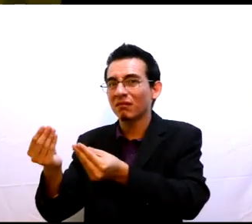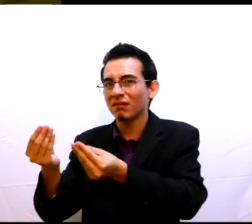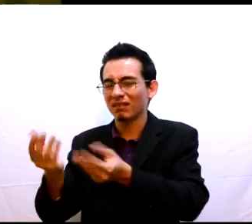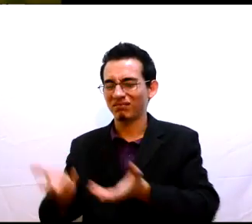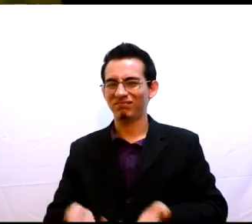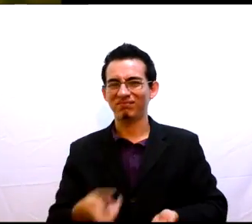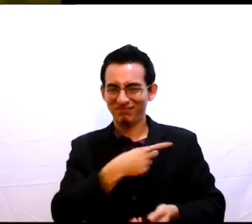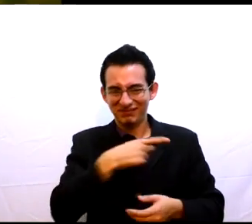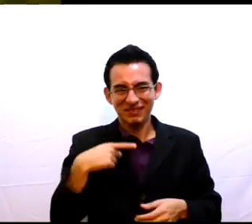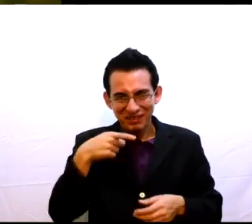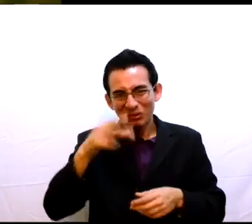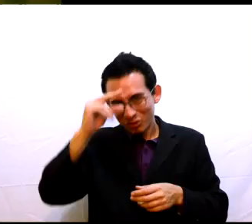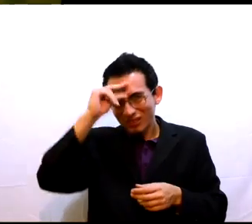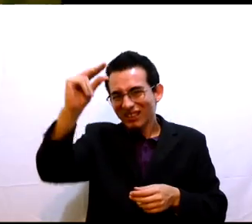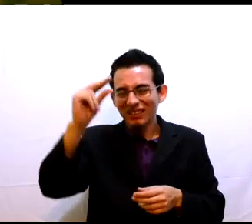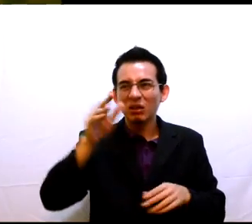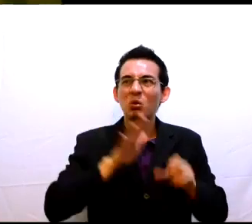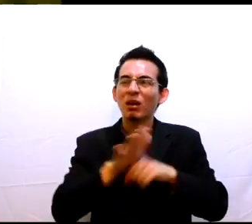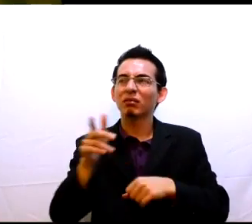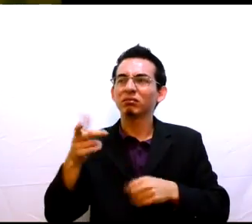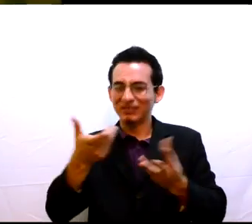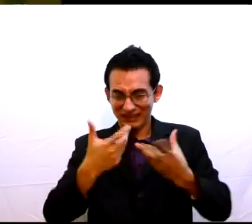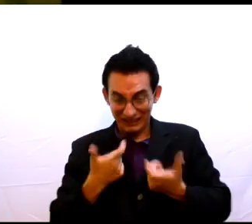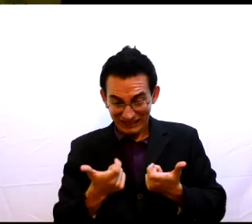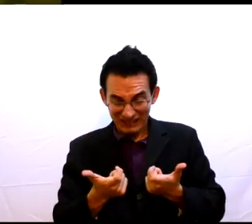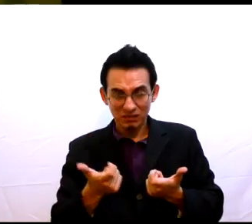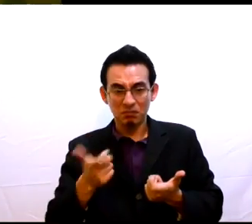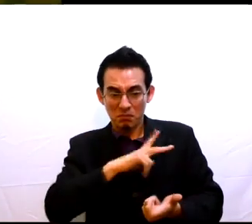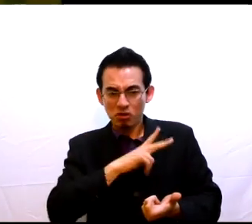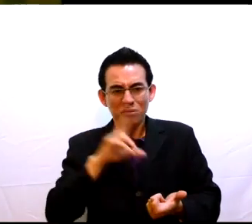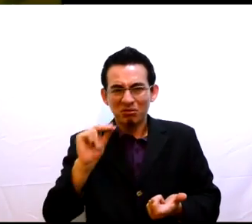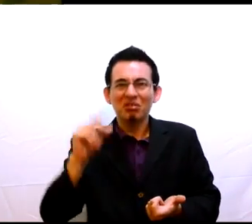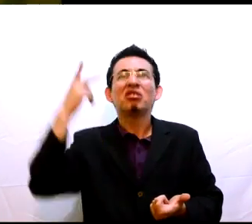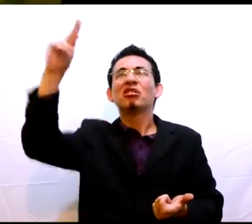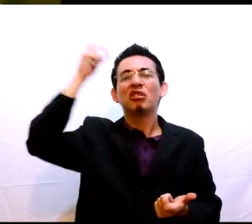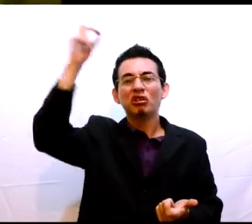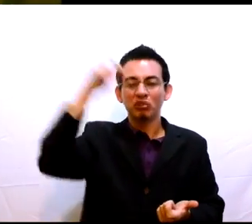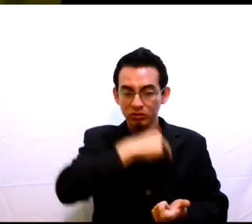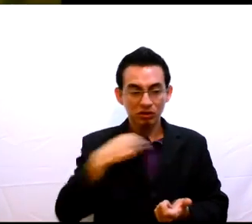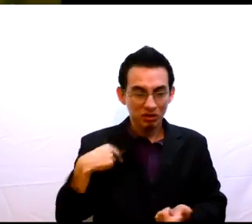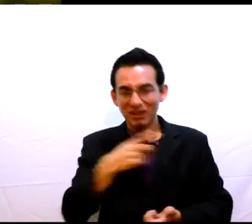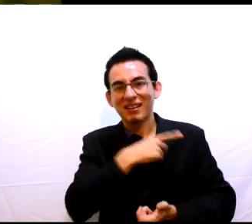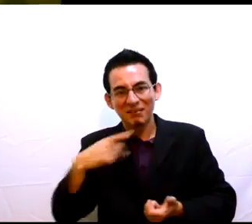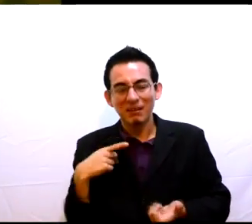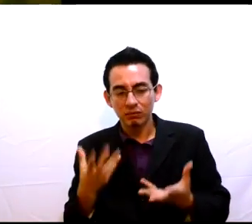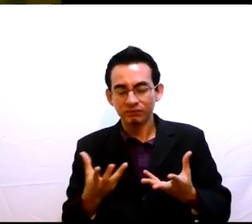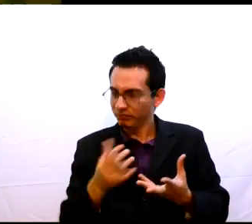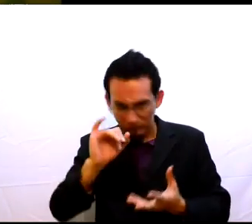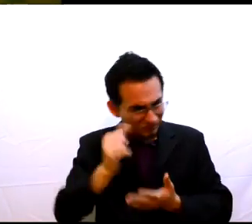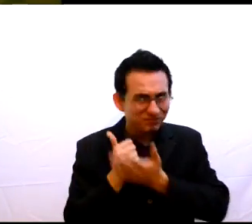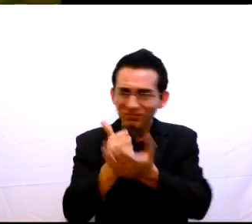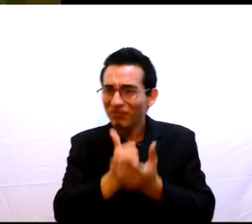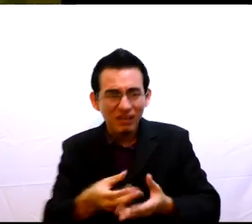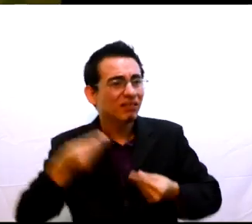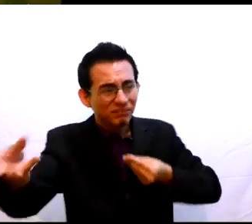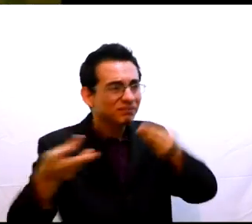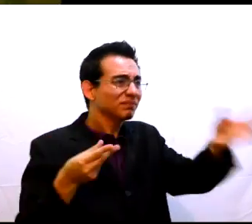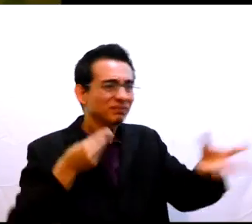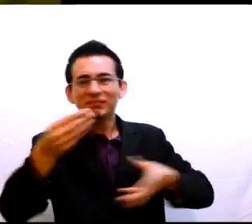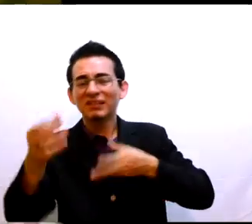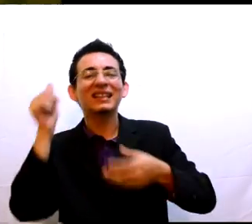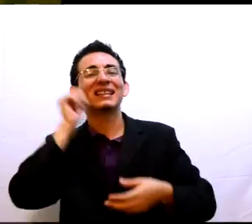donde está la inteligencia espiritual la sagacidad la prudencia la inteligencia y la sensatez ni siquiera se